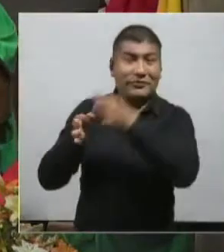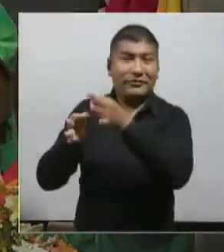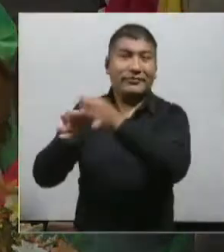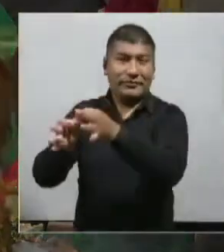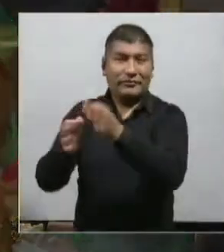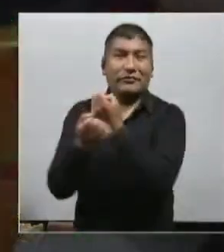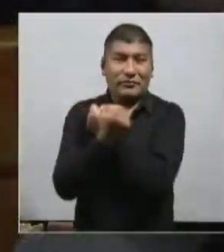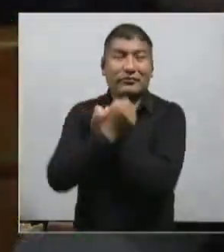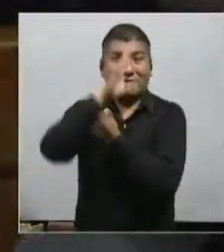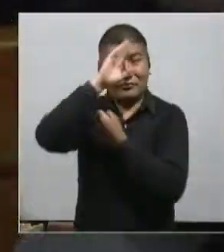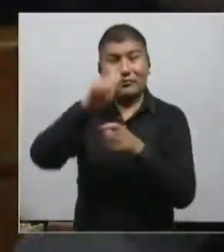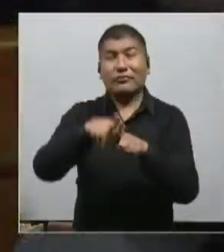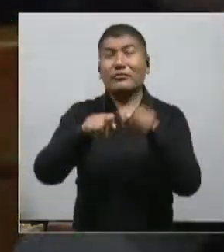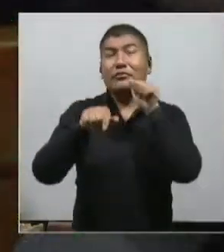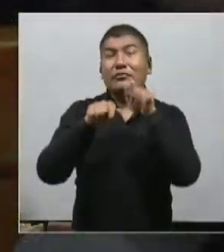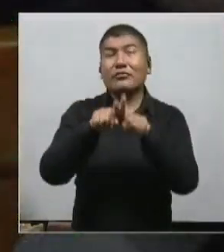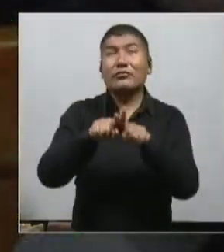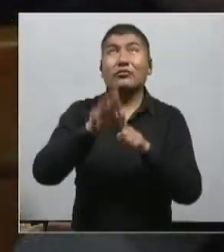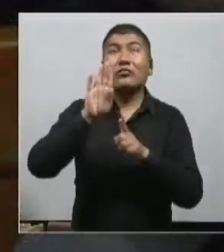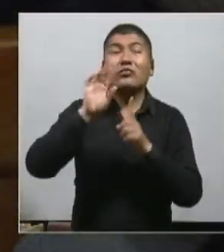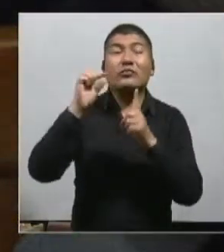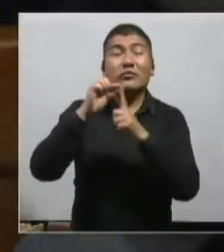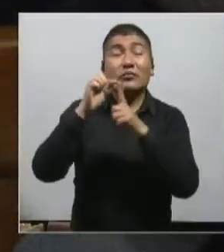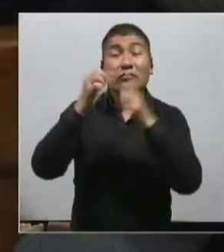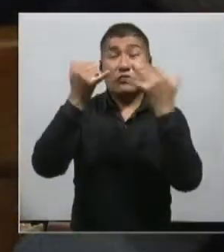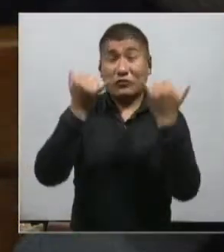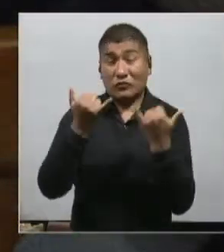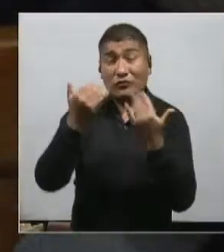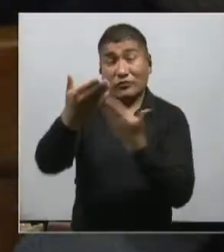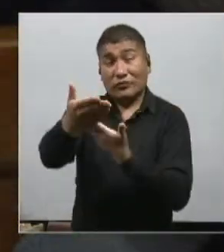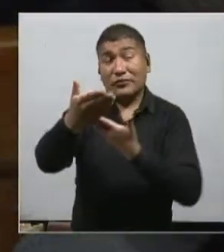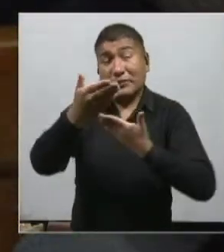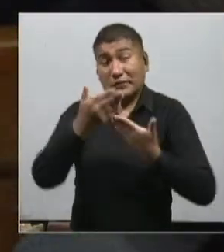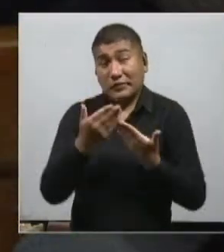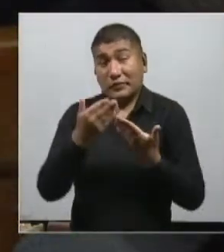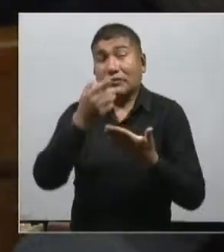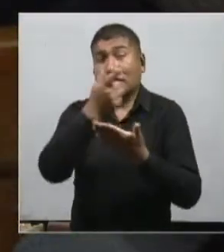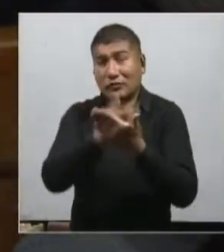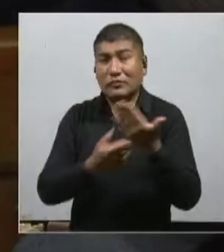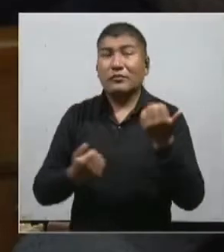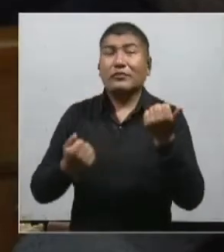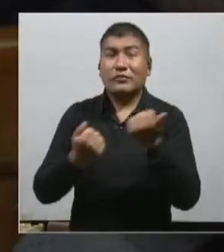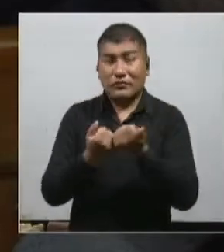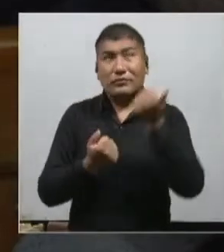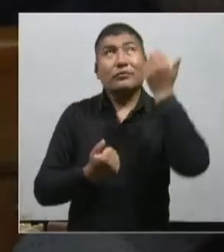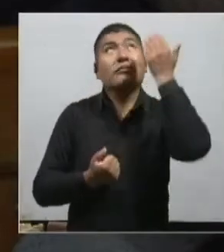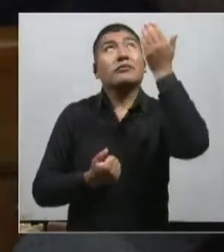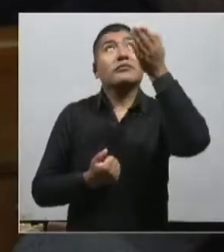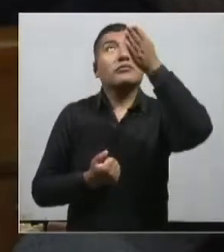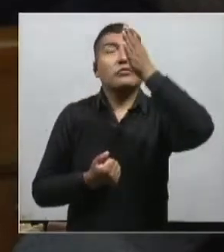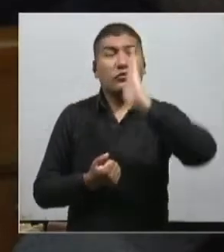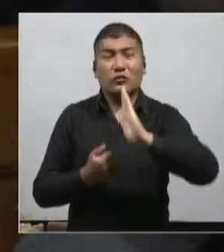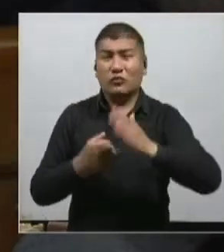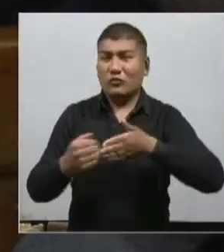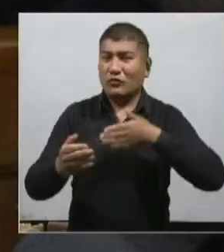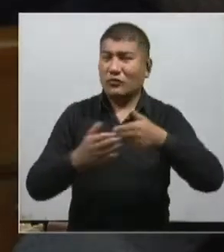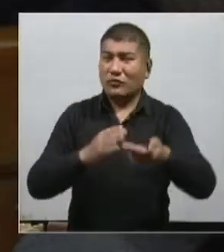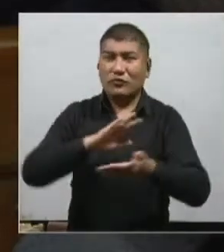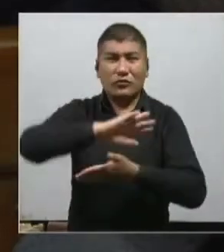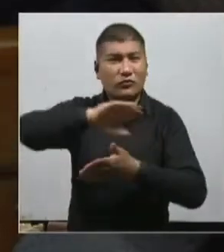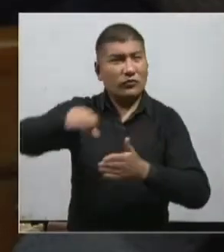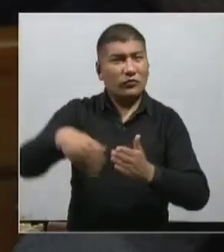Queridos hermanos, la palabra de hoy nos invita, por tanto, a confiar en Dios, a pesar de todo lo que